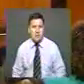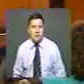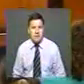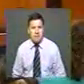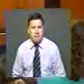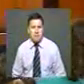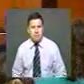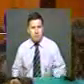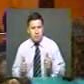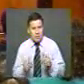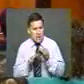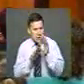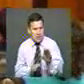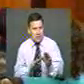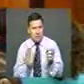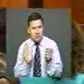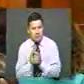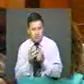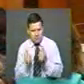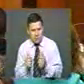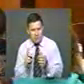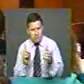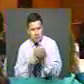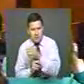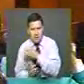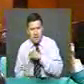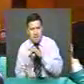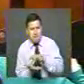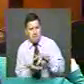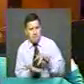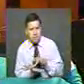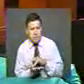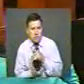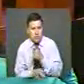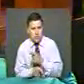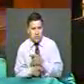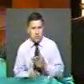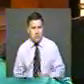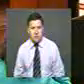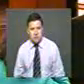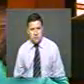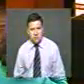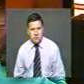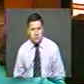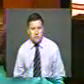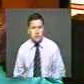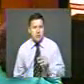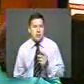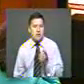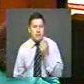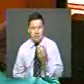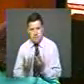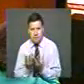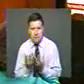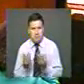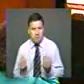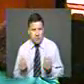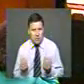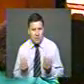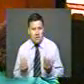bien representativa, bien directa o participativa absoluta. No hace parte